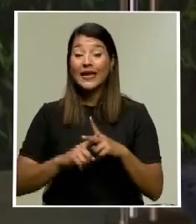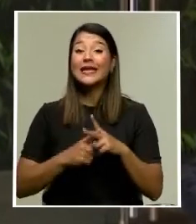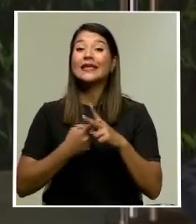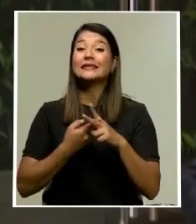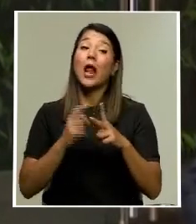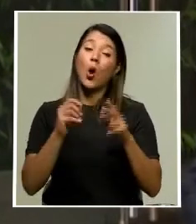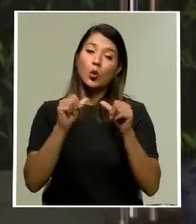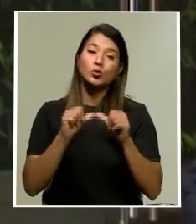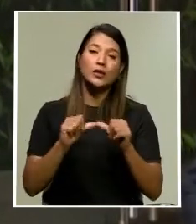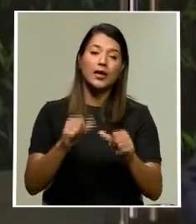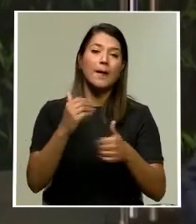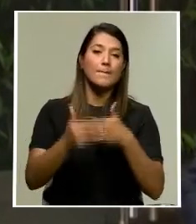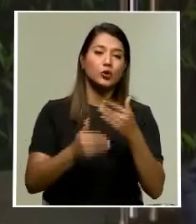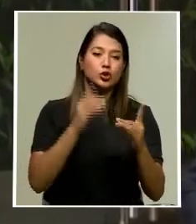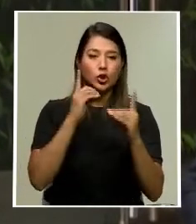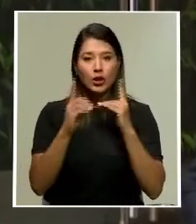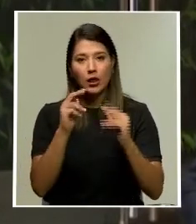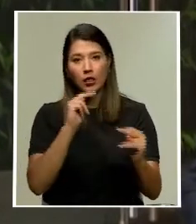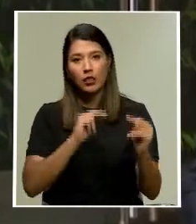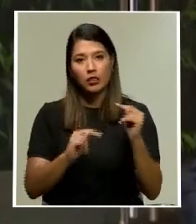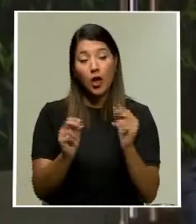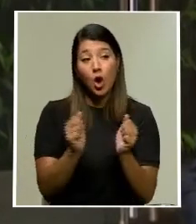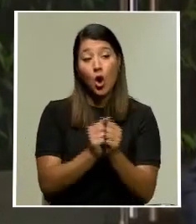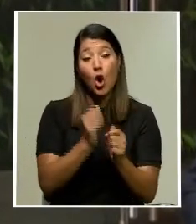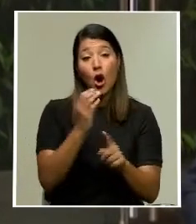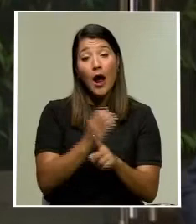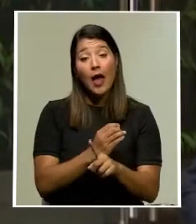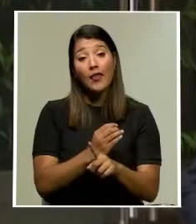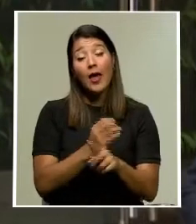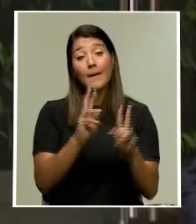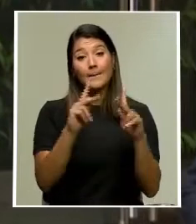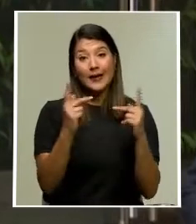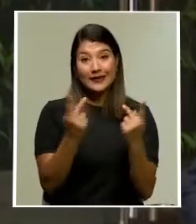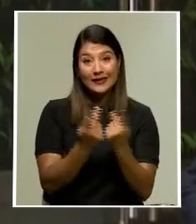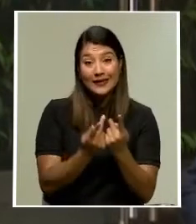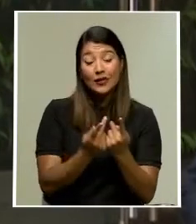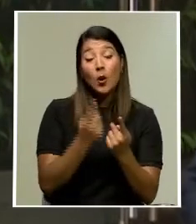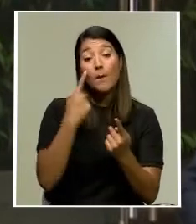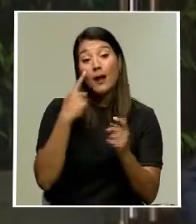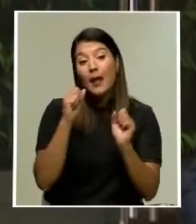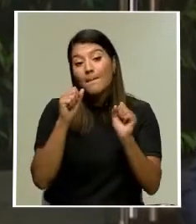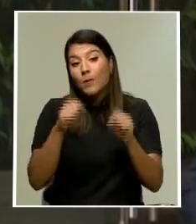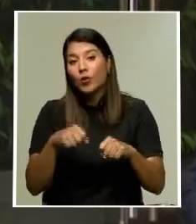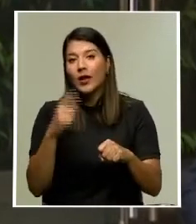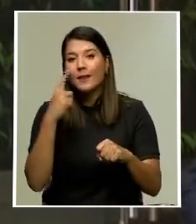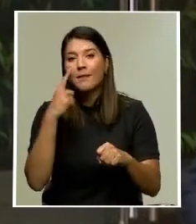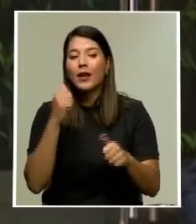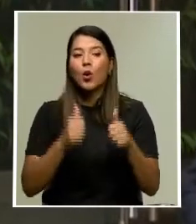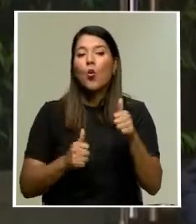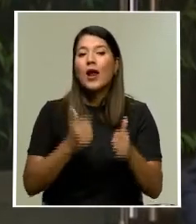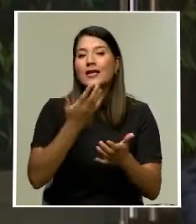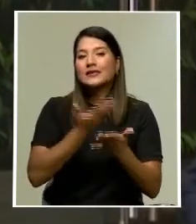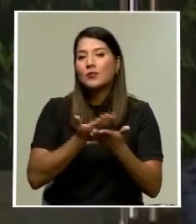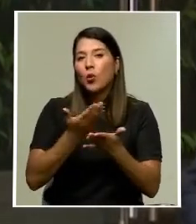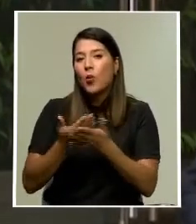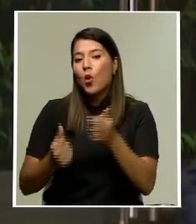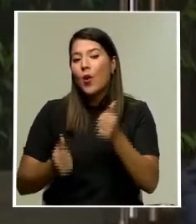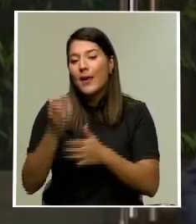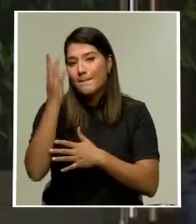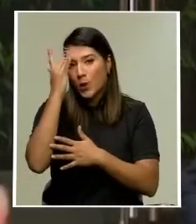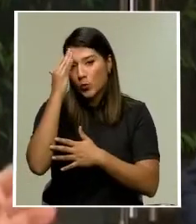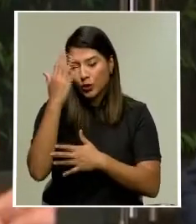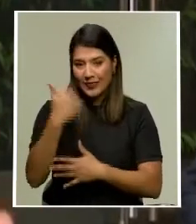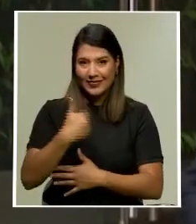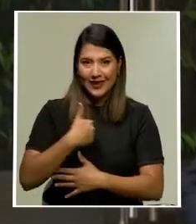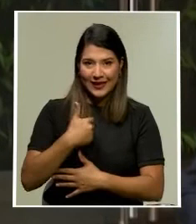continuar estos procesos de diálogo y de negociación con las fracciones para ver cuáles son las mociones que corrigen algunas preocupaciones que tienen algunos diputados, de